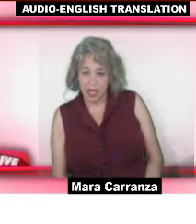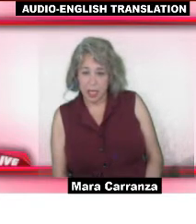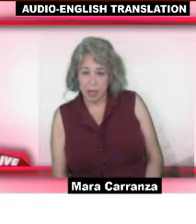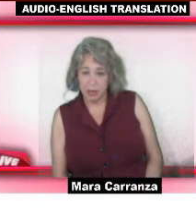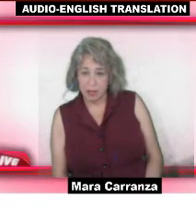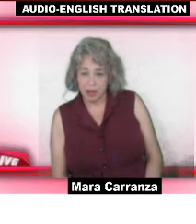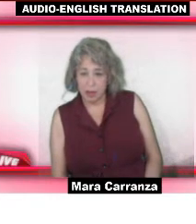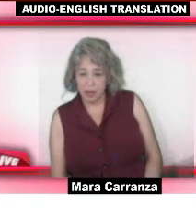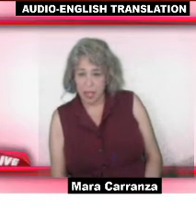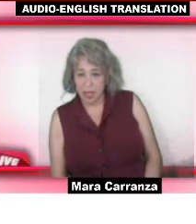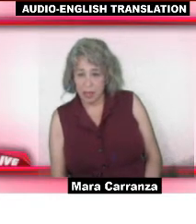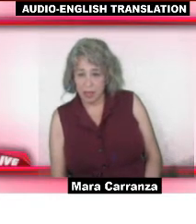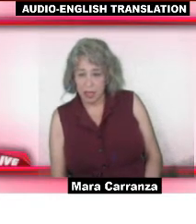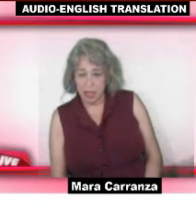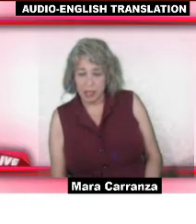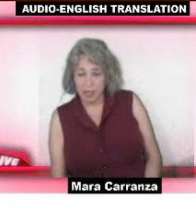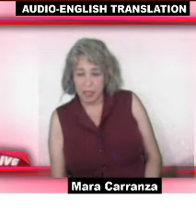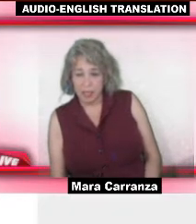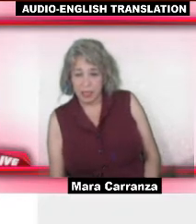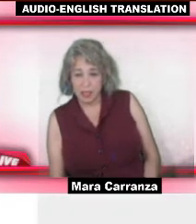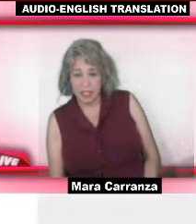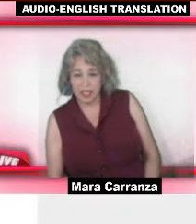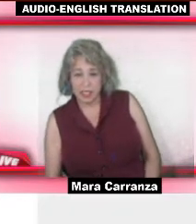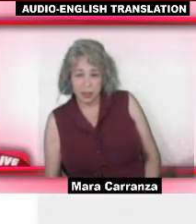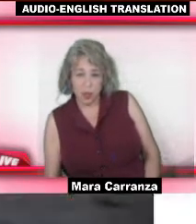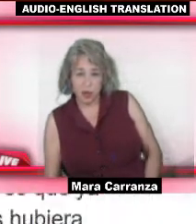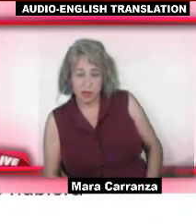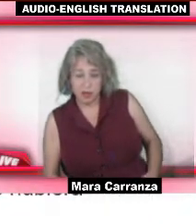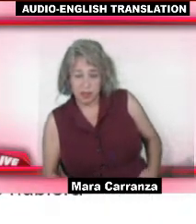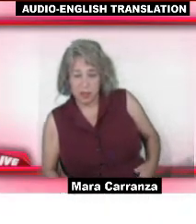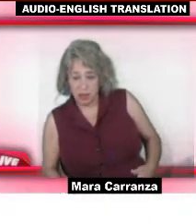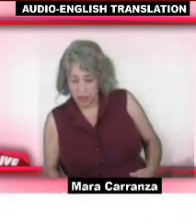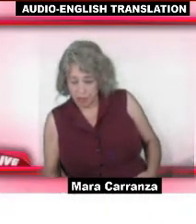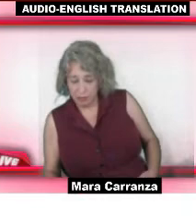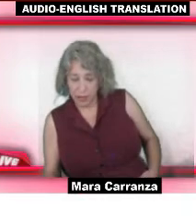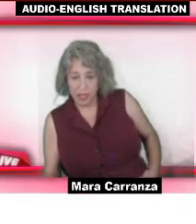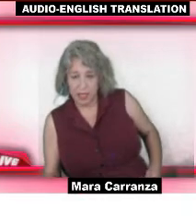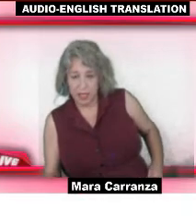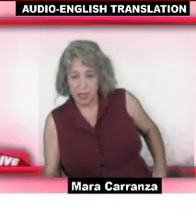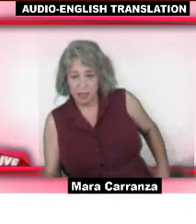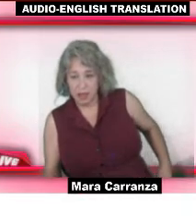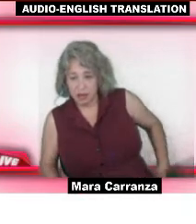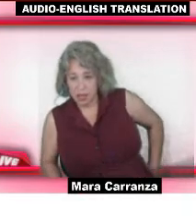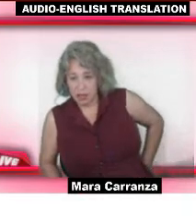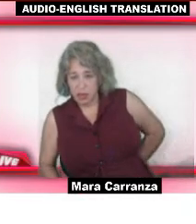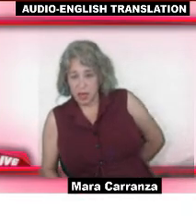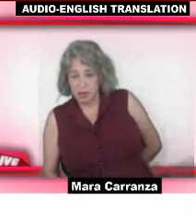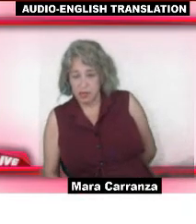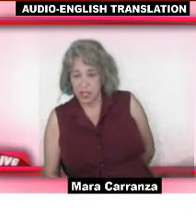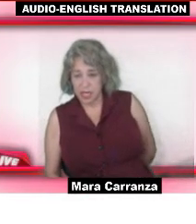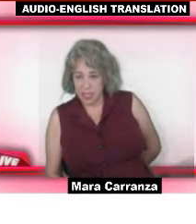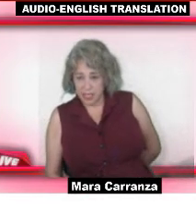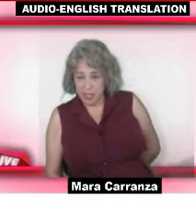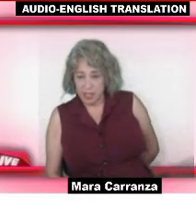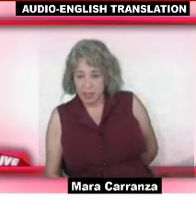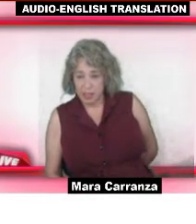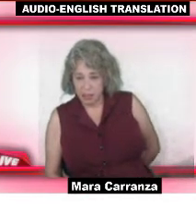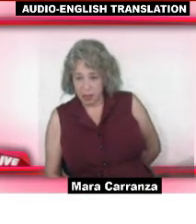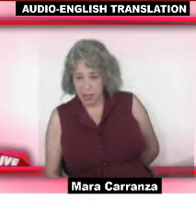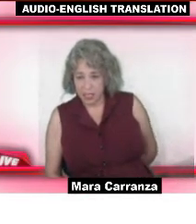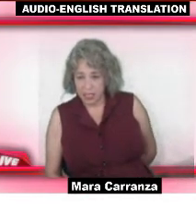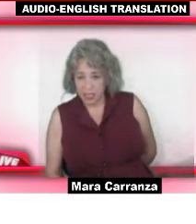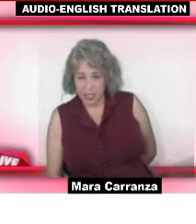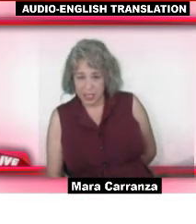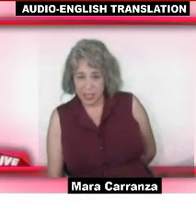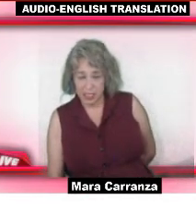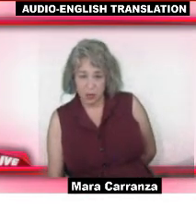posturas proteccionistas. Aquí es donde aparece el nombre de Marco Rubio.